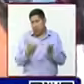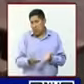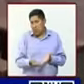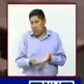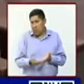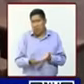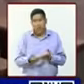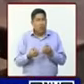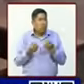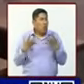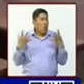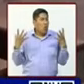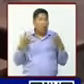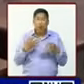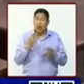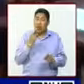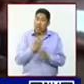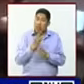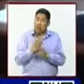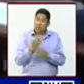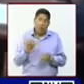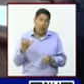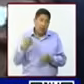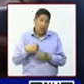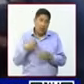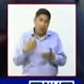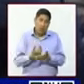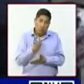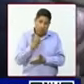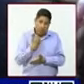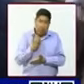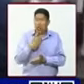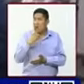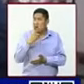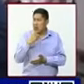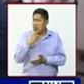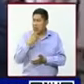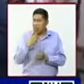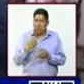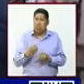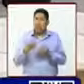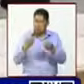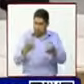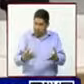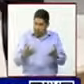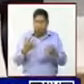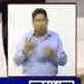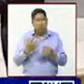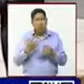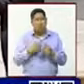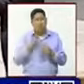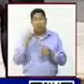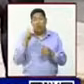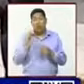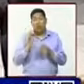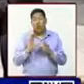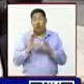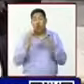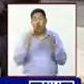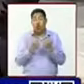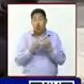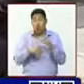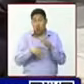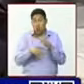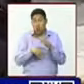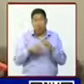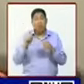de alta demanda y para regularizar las inscripciones de estudiantes nuevos, para los que están entregando también a primer curso de primaria y para los de primer